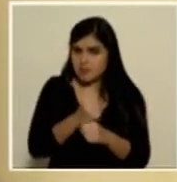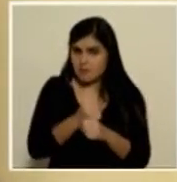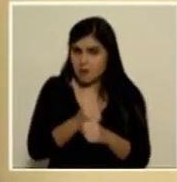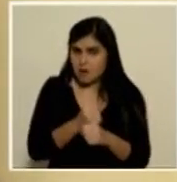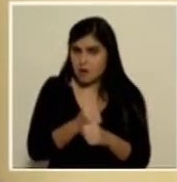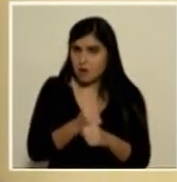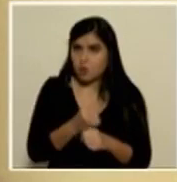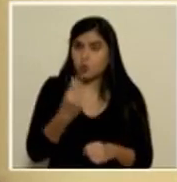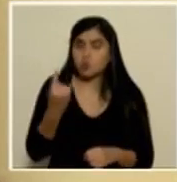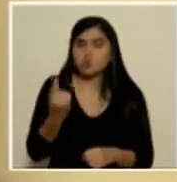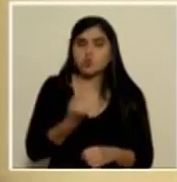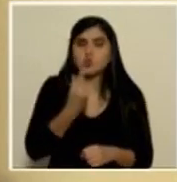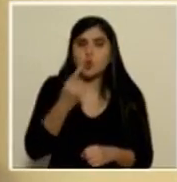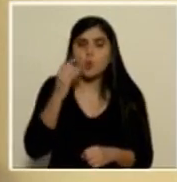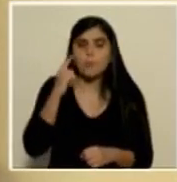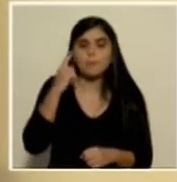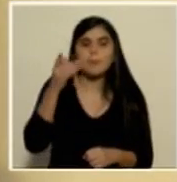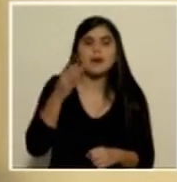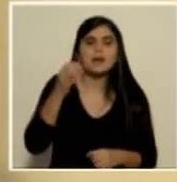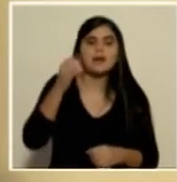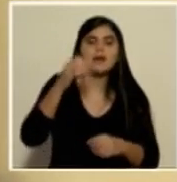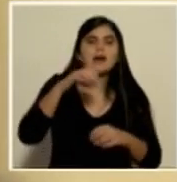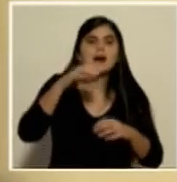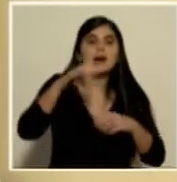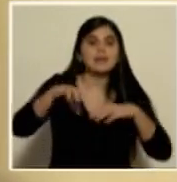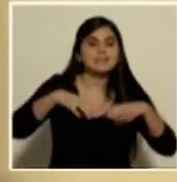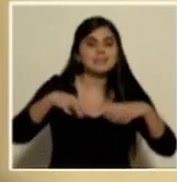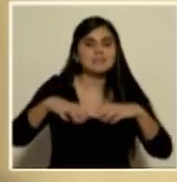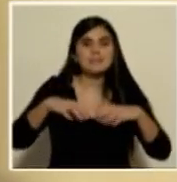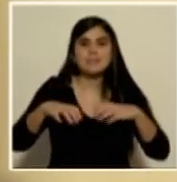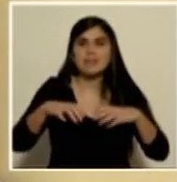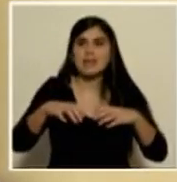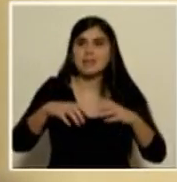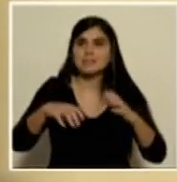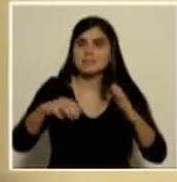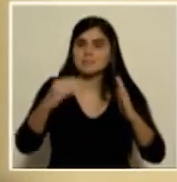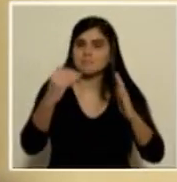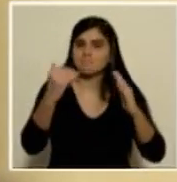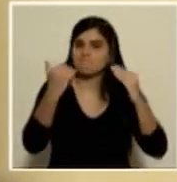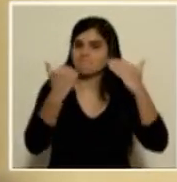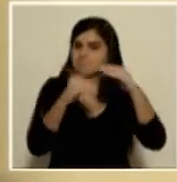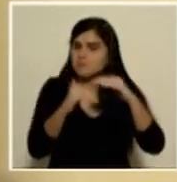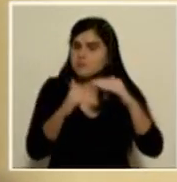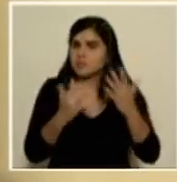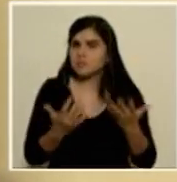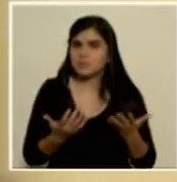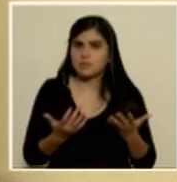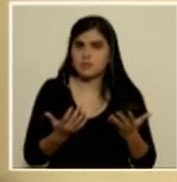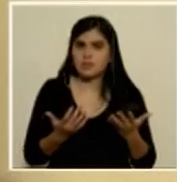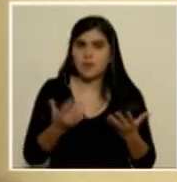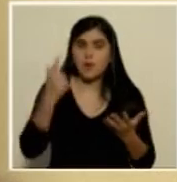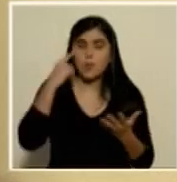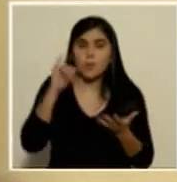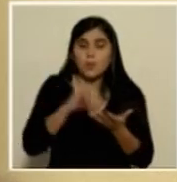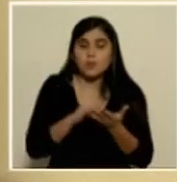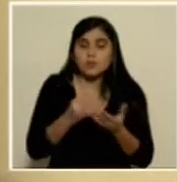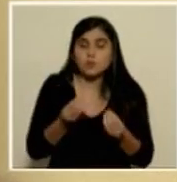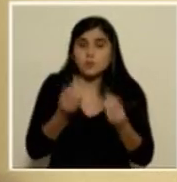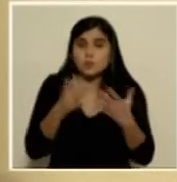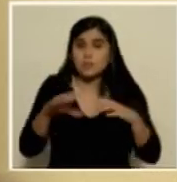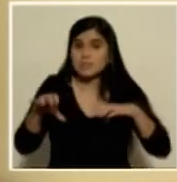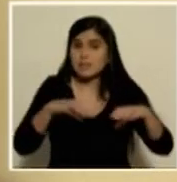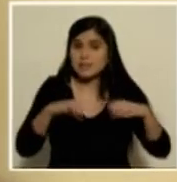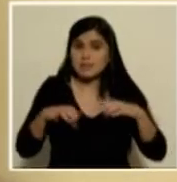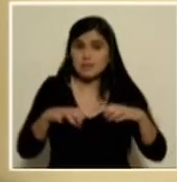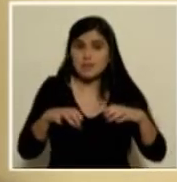actividades que están sumamente restringidas, porque aquí la idea es que haya menos movilidad, por eso es que muchas de las actividades no van a operar durante estos 9 días,